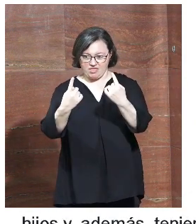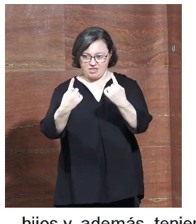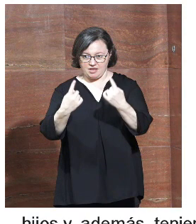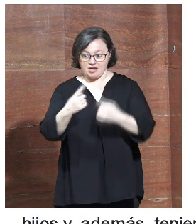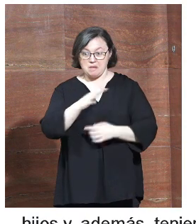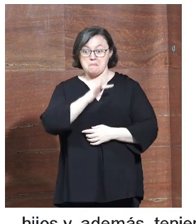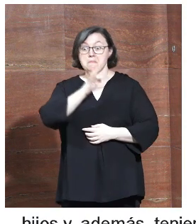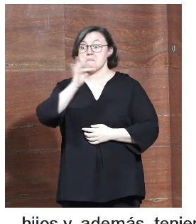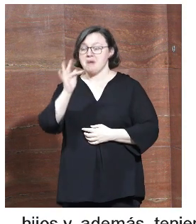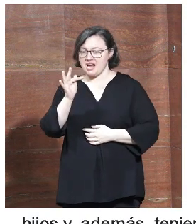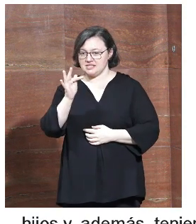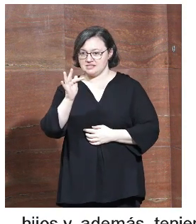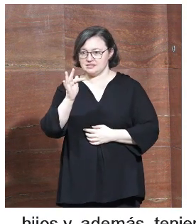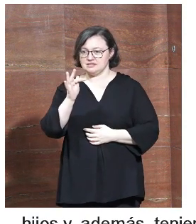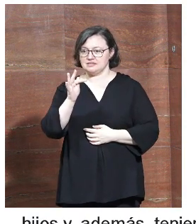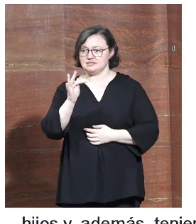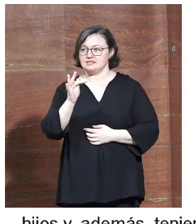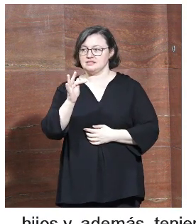pero es que claro, además,